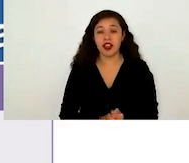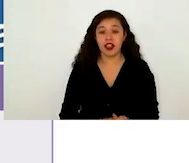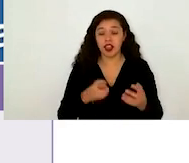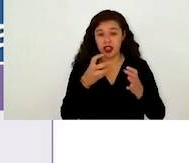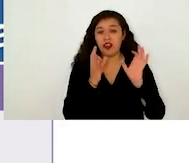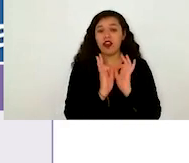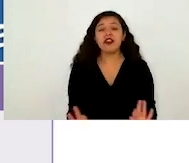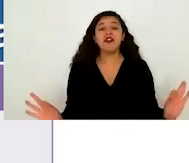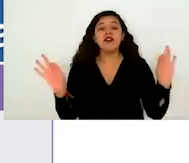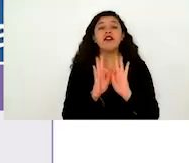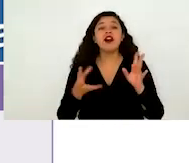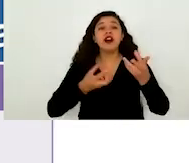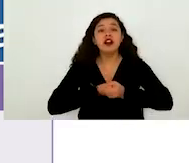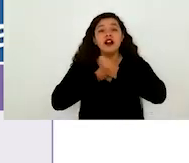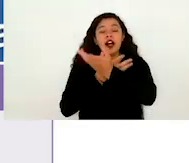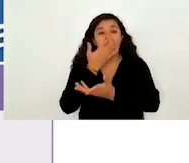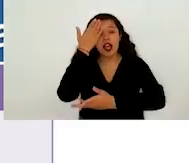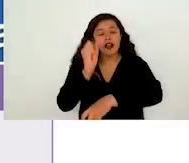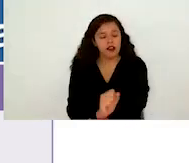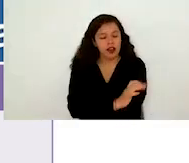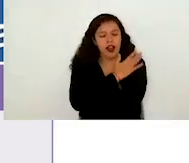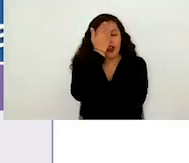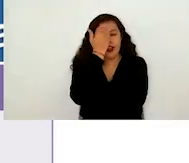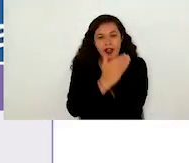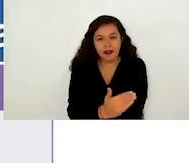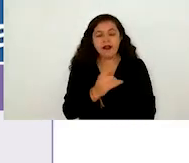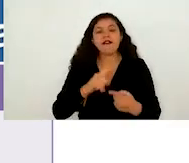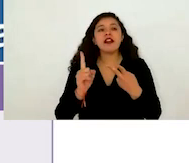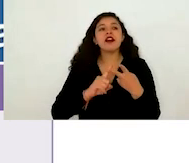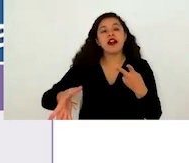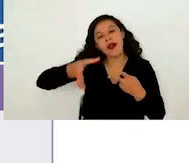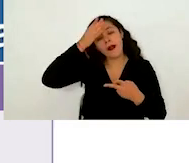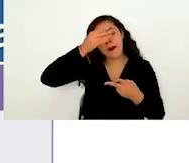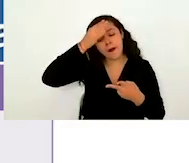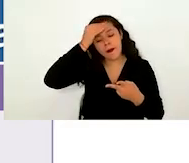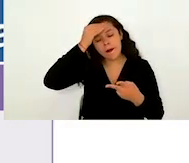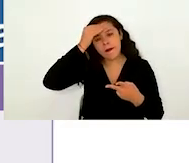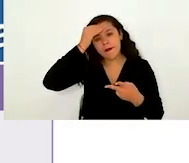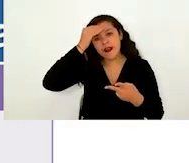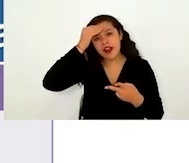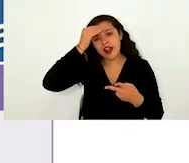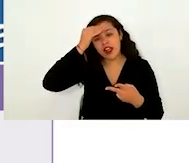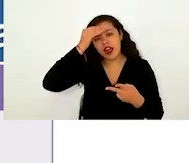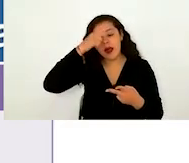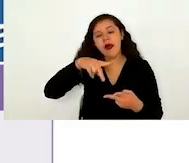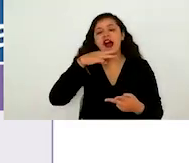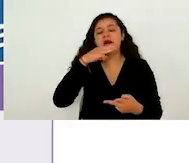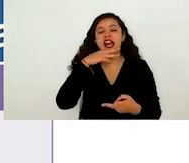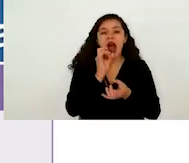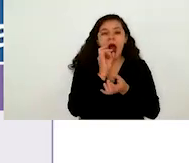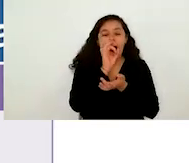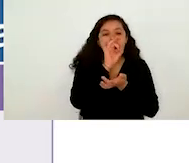saber expresar con emoción es saber aprender a emitir el mensaje correctamente